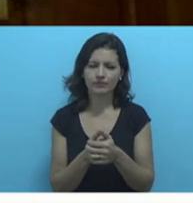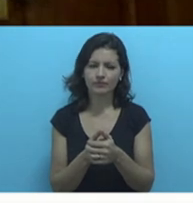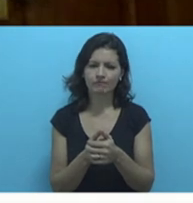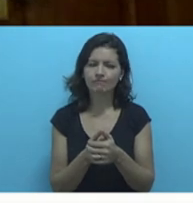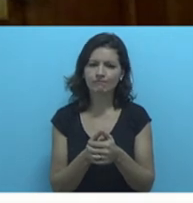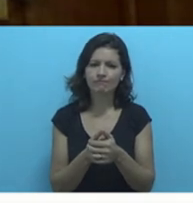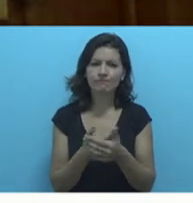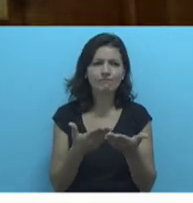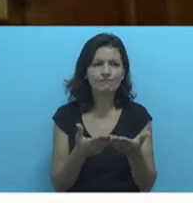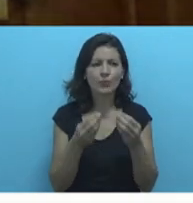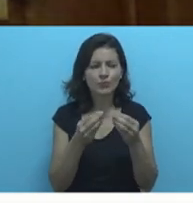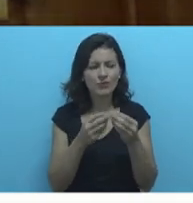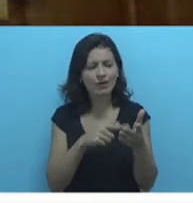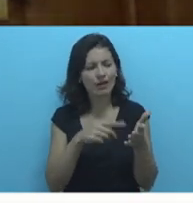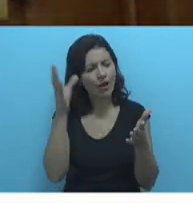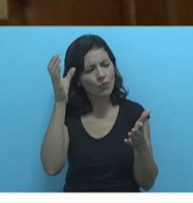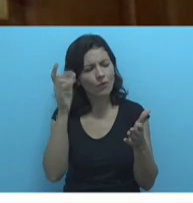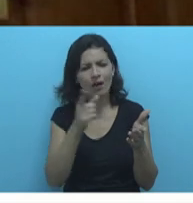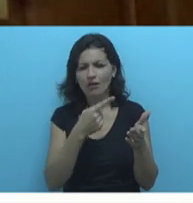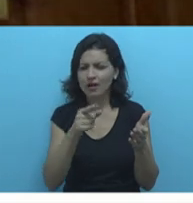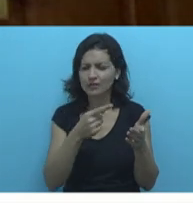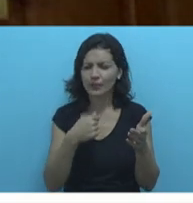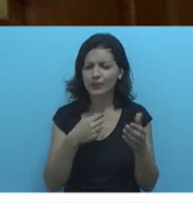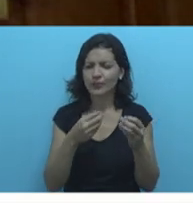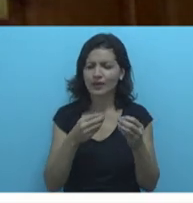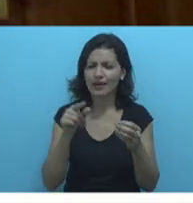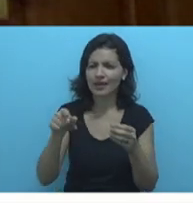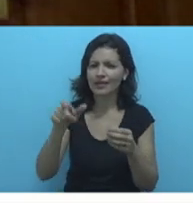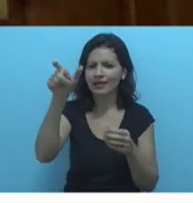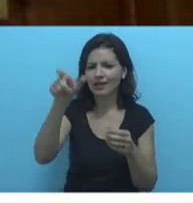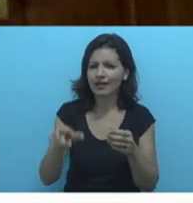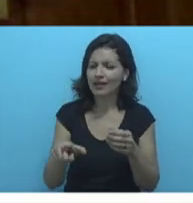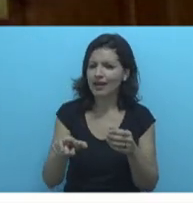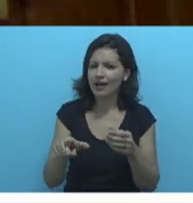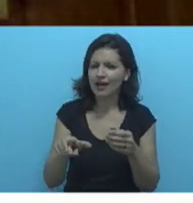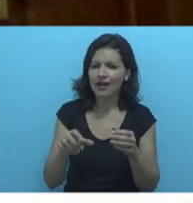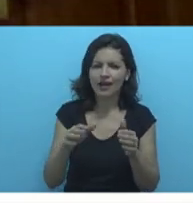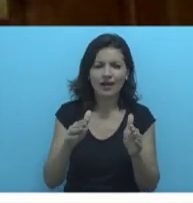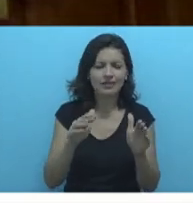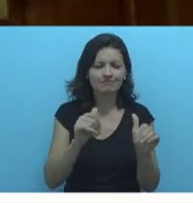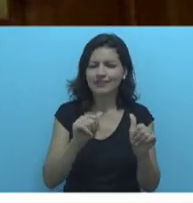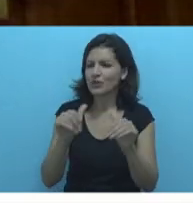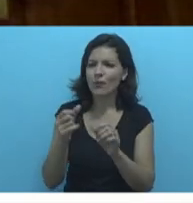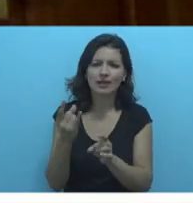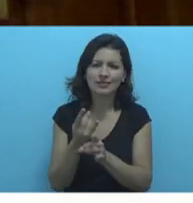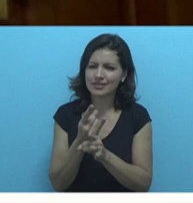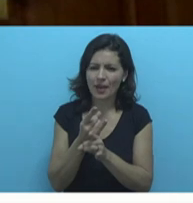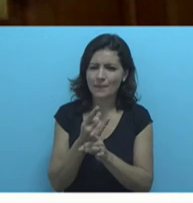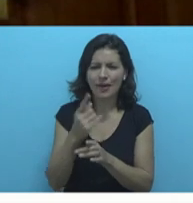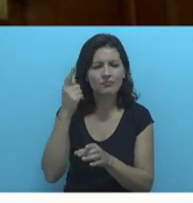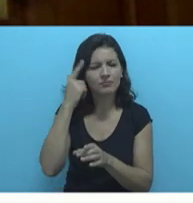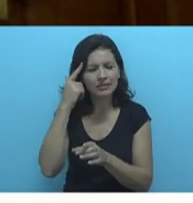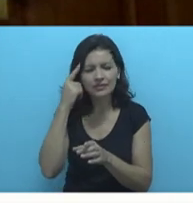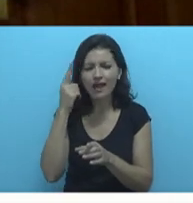que vivieron como pensaron y que murieron como vivieron, luchando, dando batalla hasta el